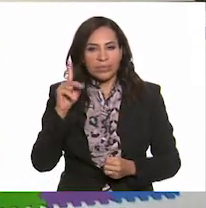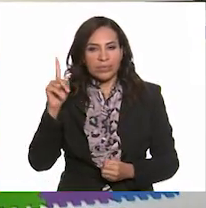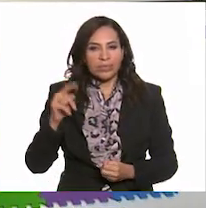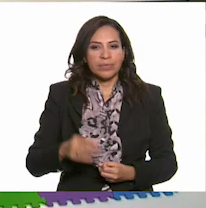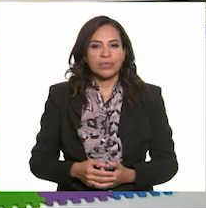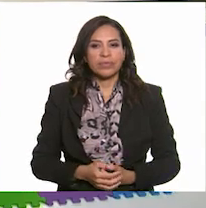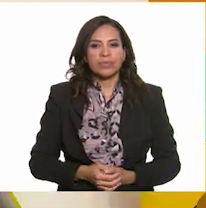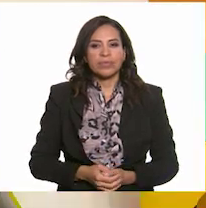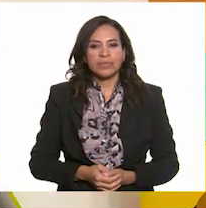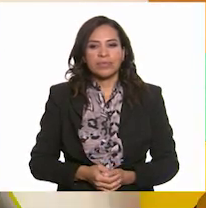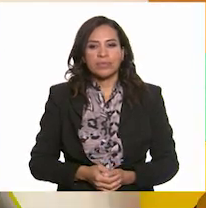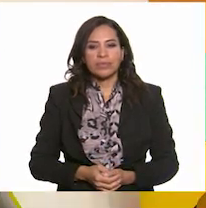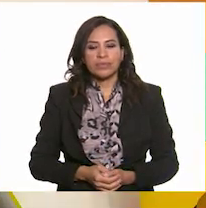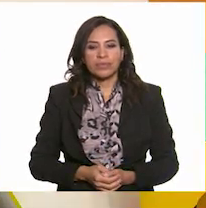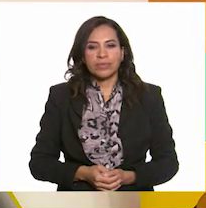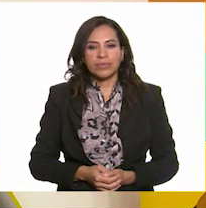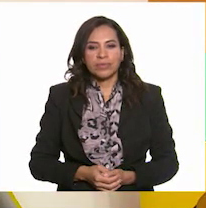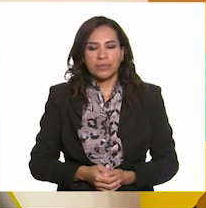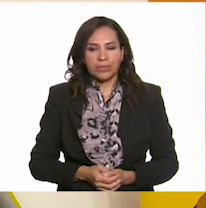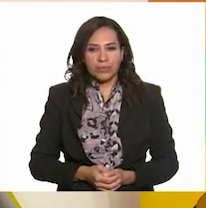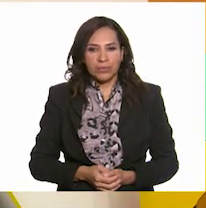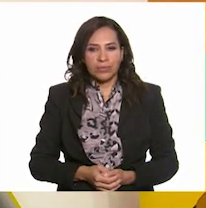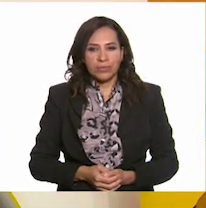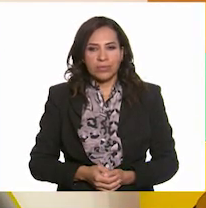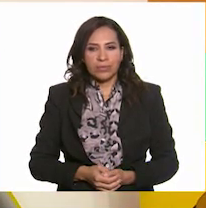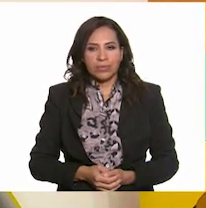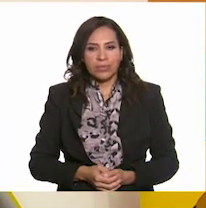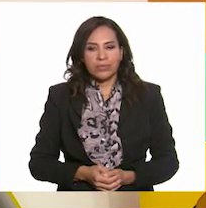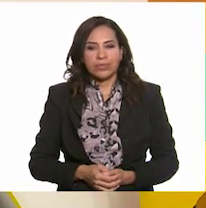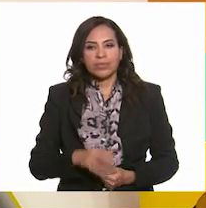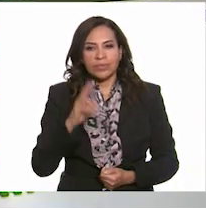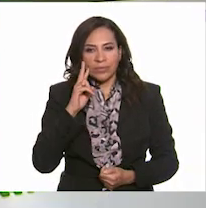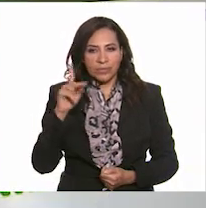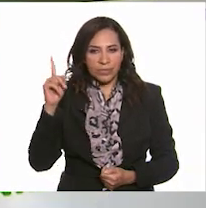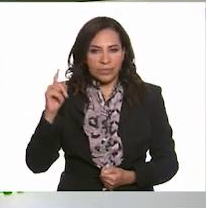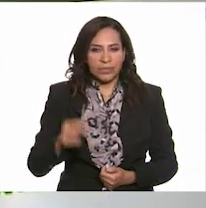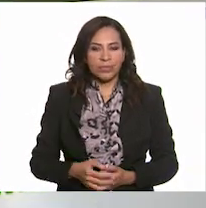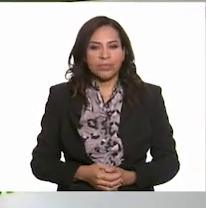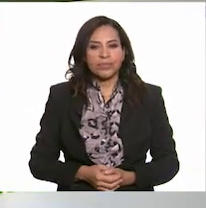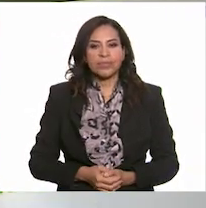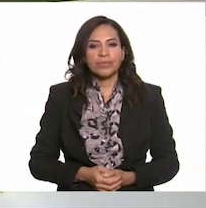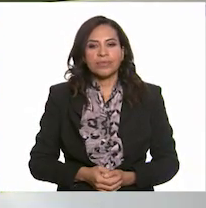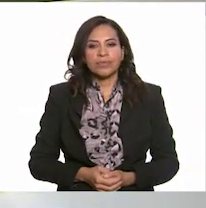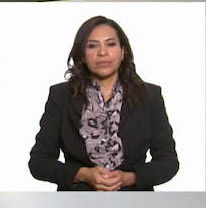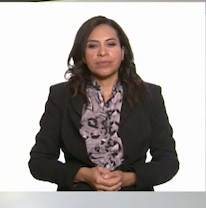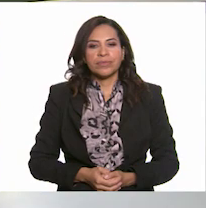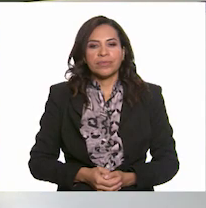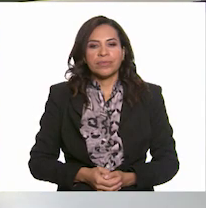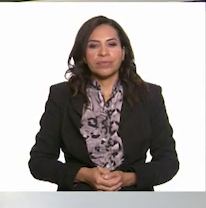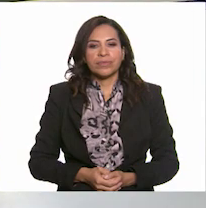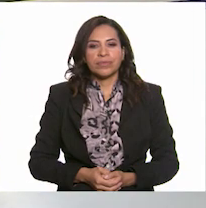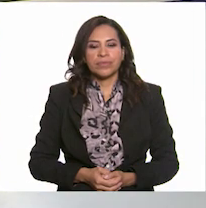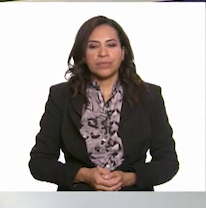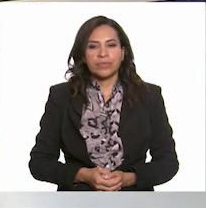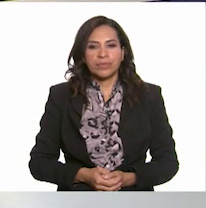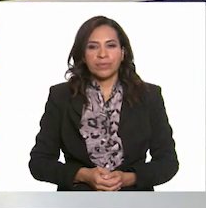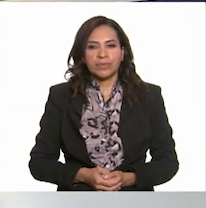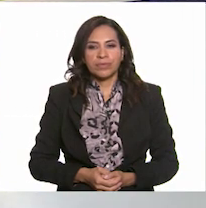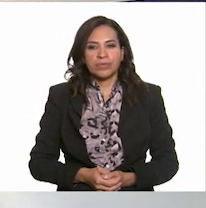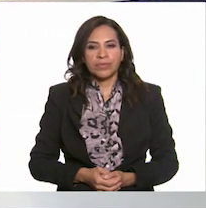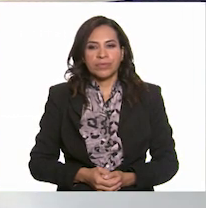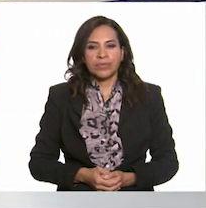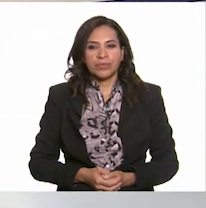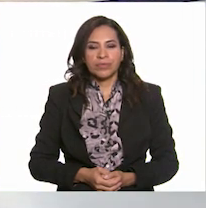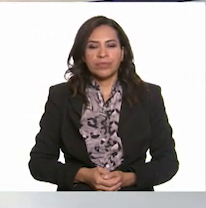tres, sí, y paso, ¿sale? Muy bien. Palmas, palmas, un, dos, tres, y paso.